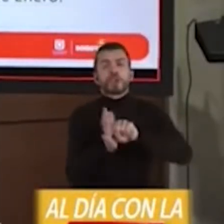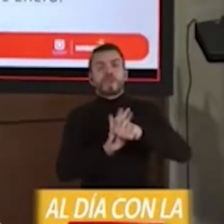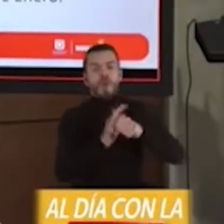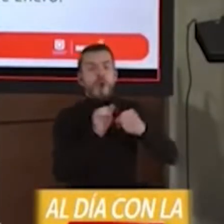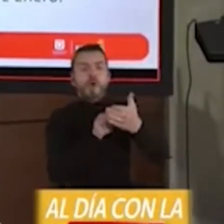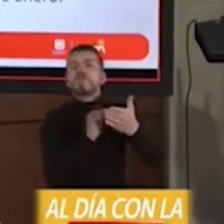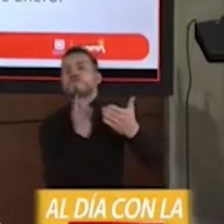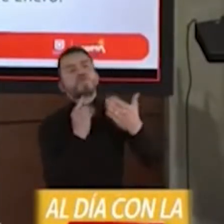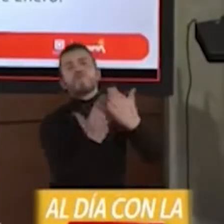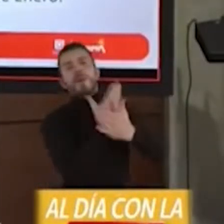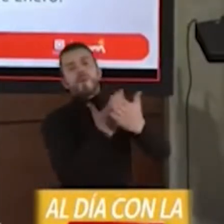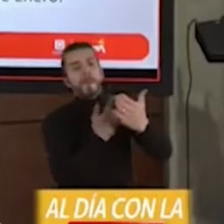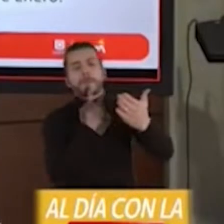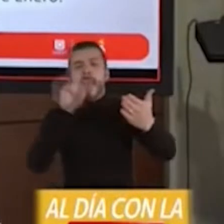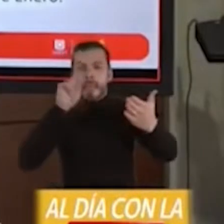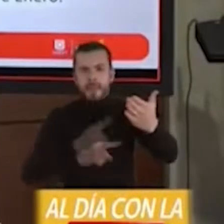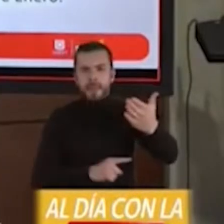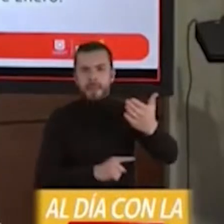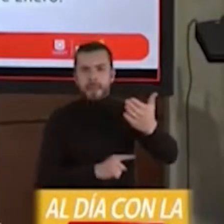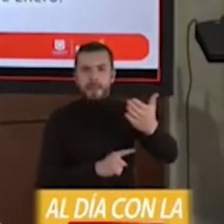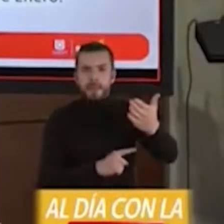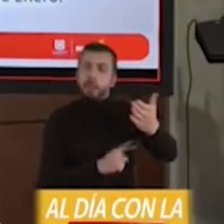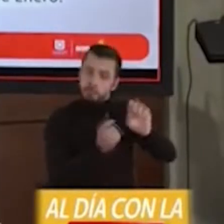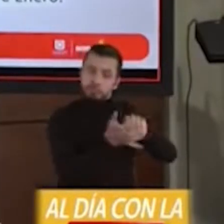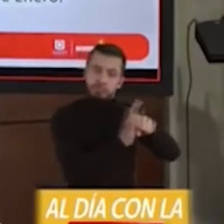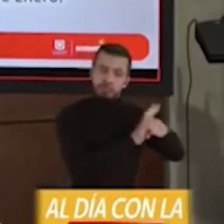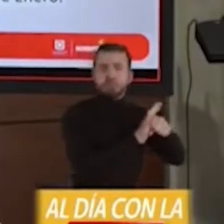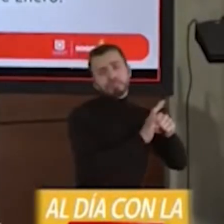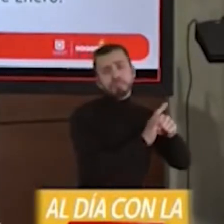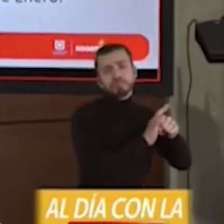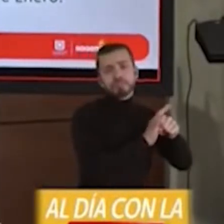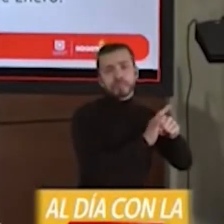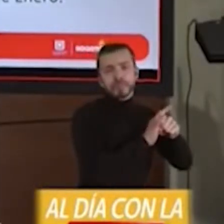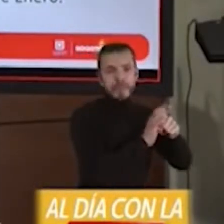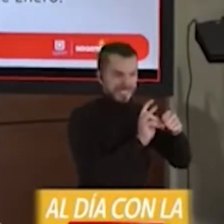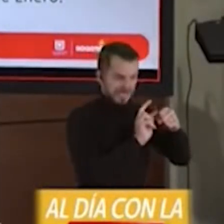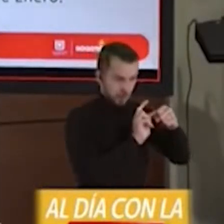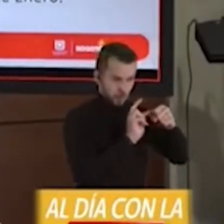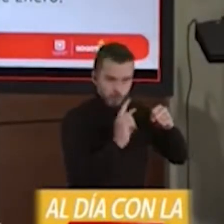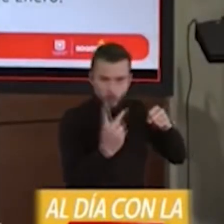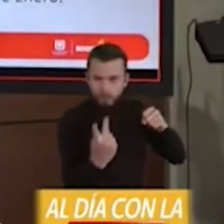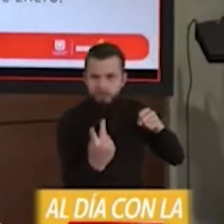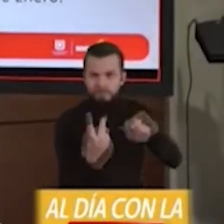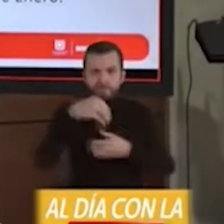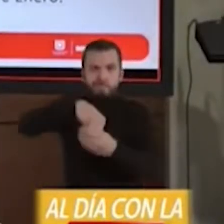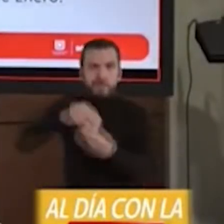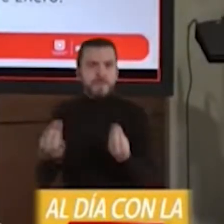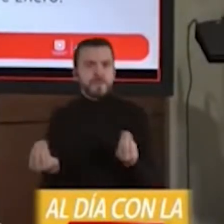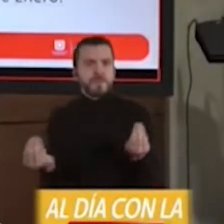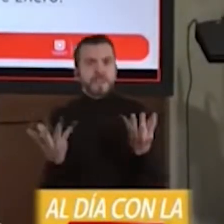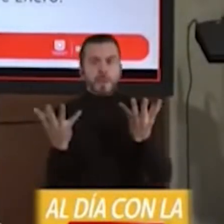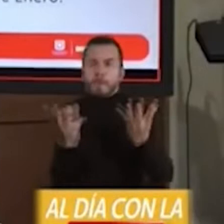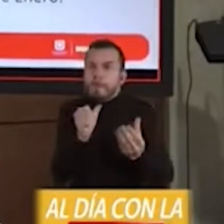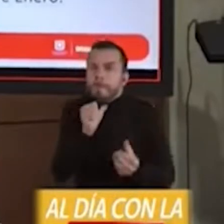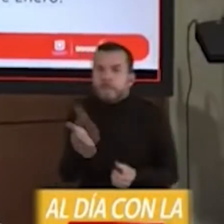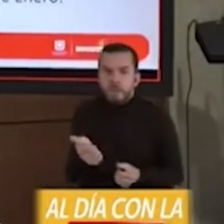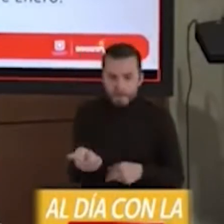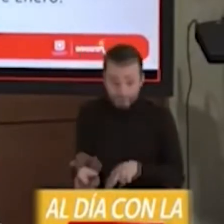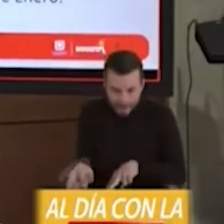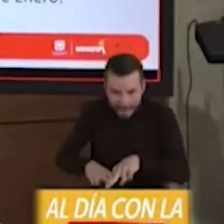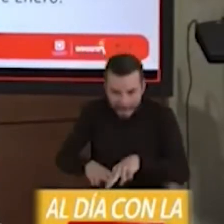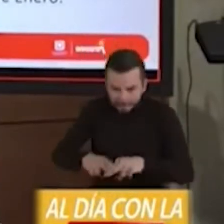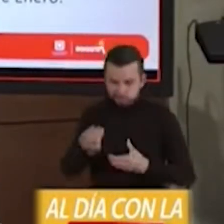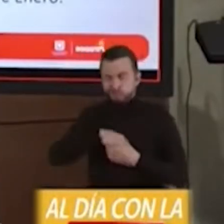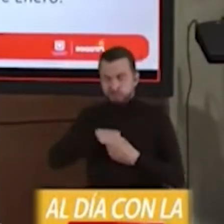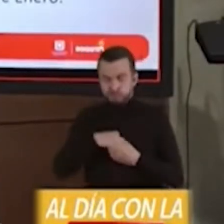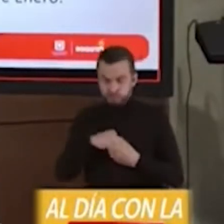de COVID-19 circulando en la ciudad de Bogotá, que está causando mayor carga viral y mayor transmisibilidad. Eso pone en riesgo